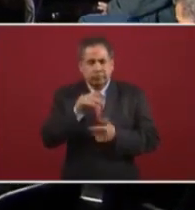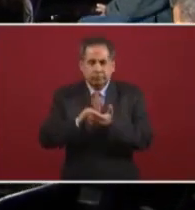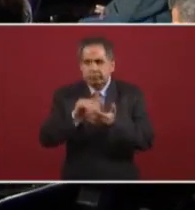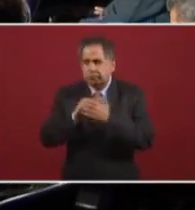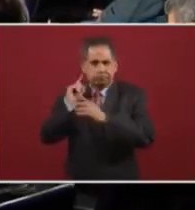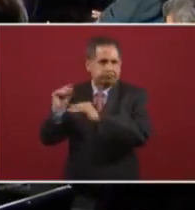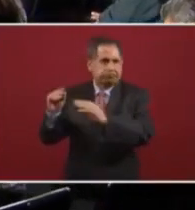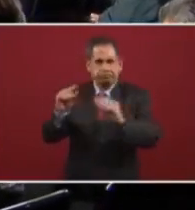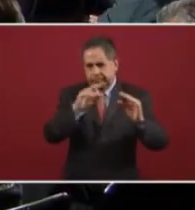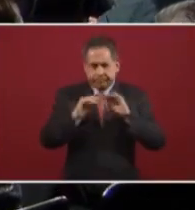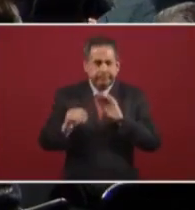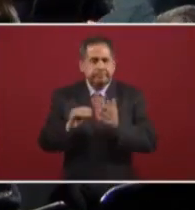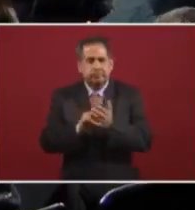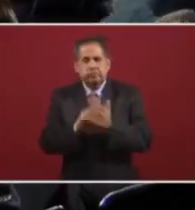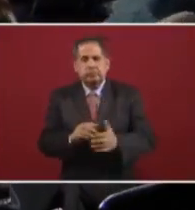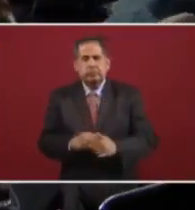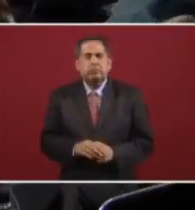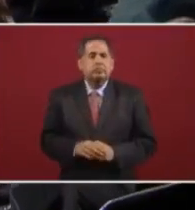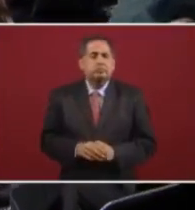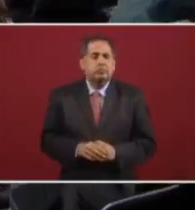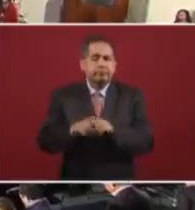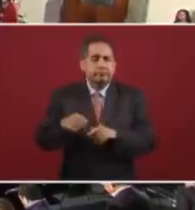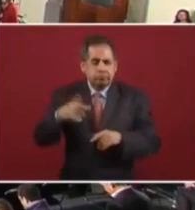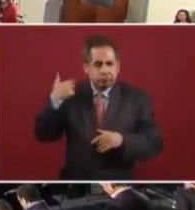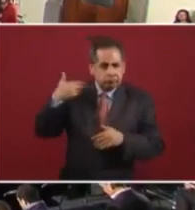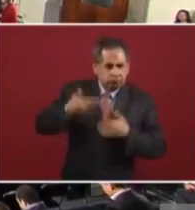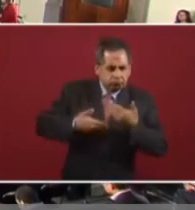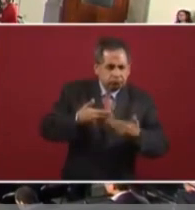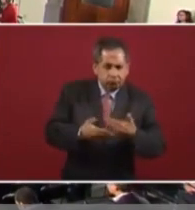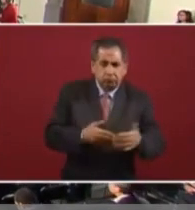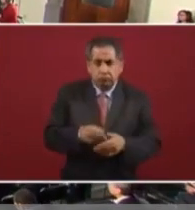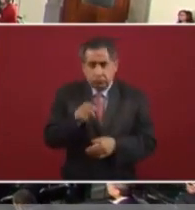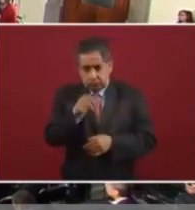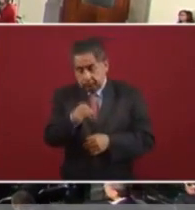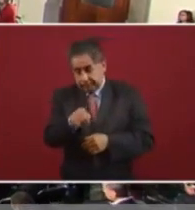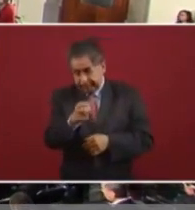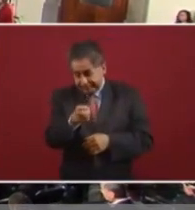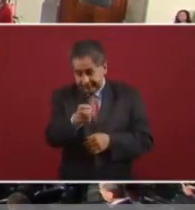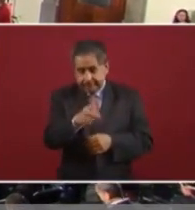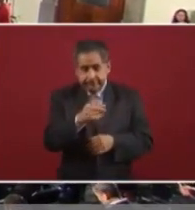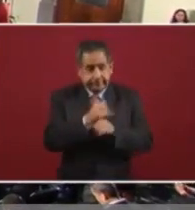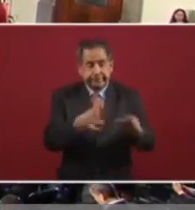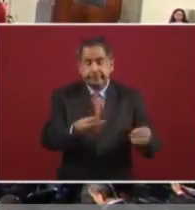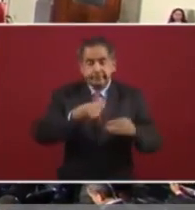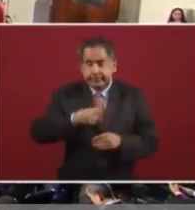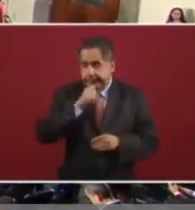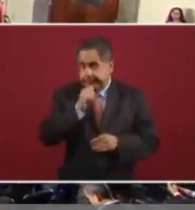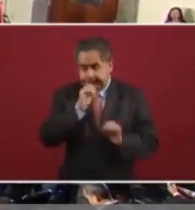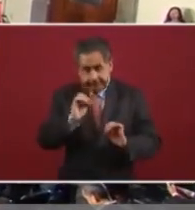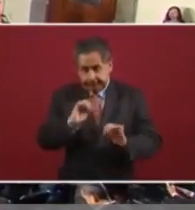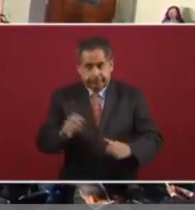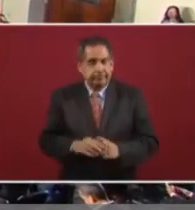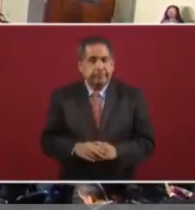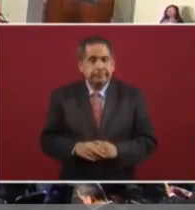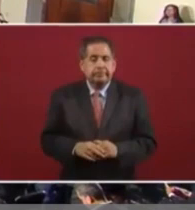Guzmán, hijo del capo Joaquín El Chapo Guzmán. Yo no estaba informado.